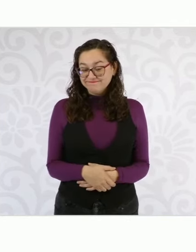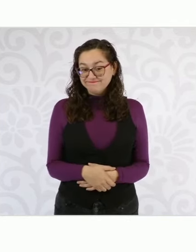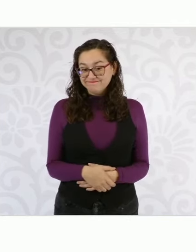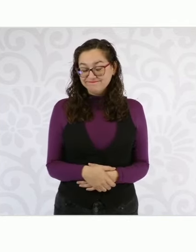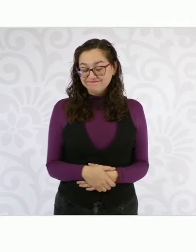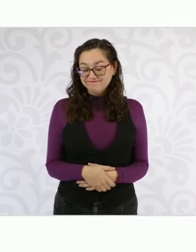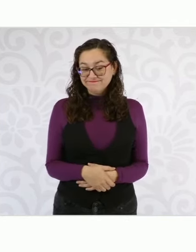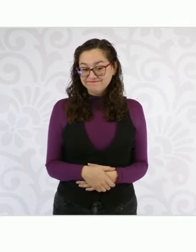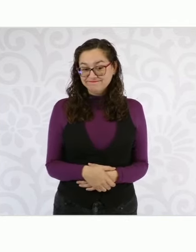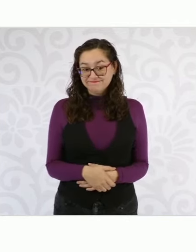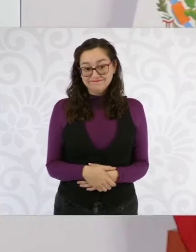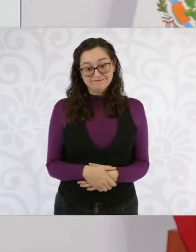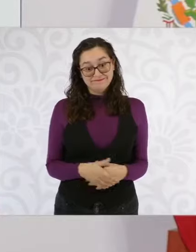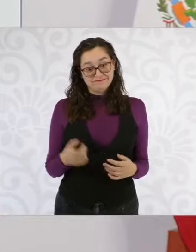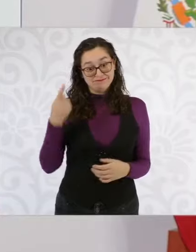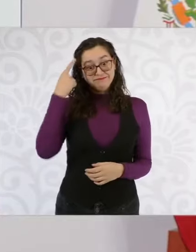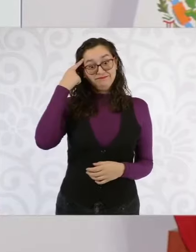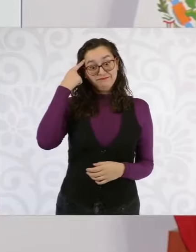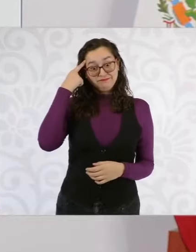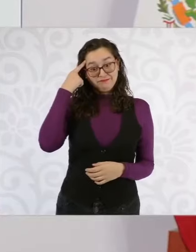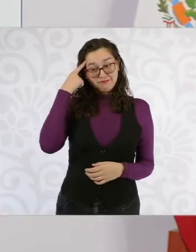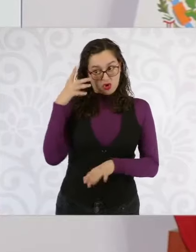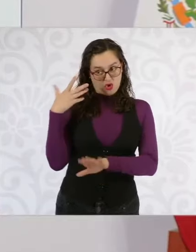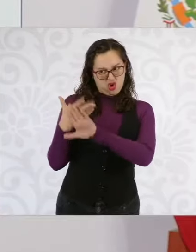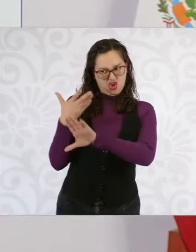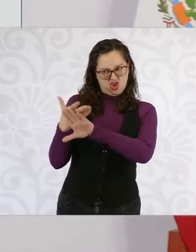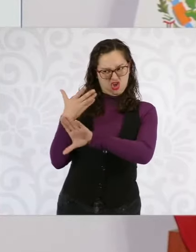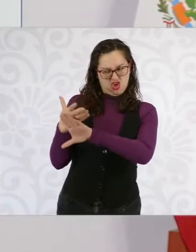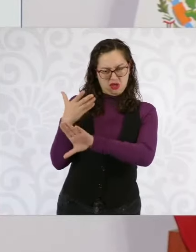Pues lo... Primero es la consecuencia, ¿no?